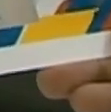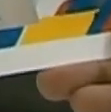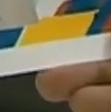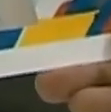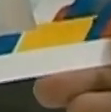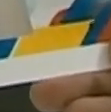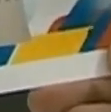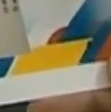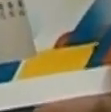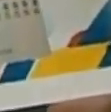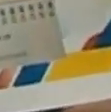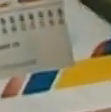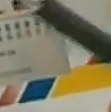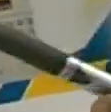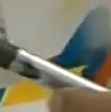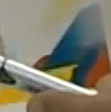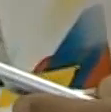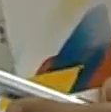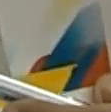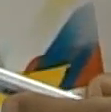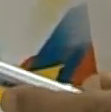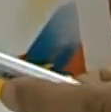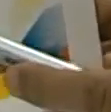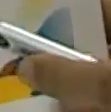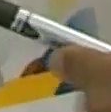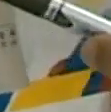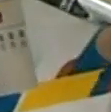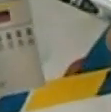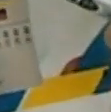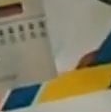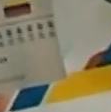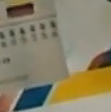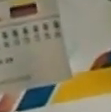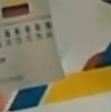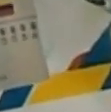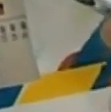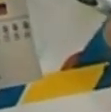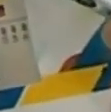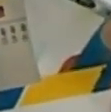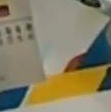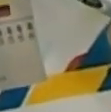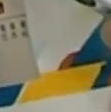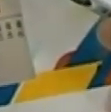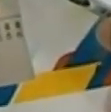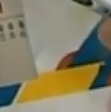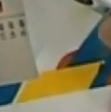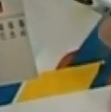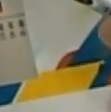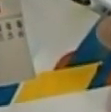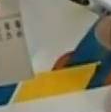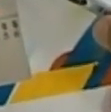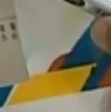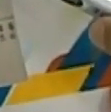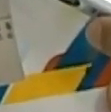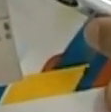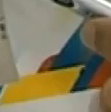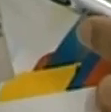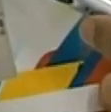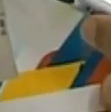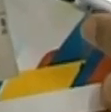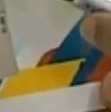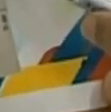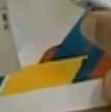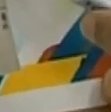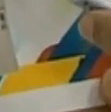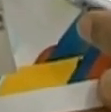Brasil. Aquí está la curva también creciente de nuestra hermana Colombia,